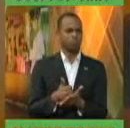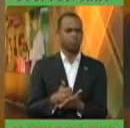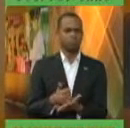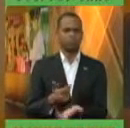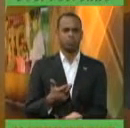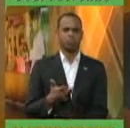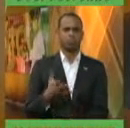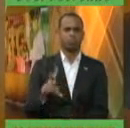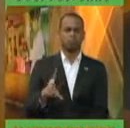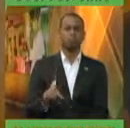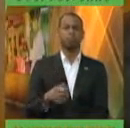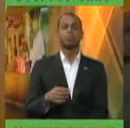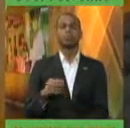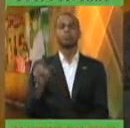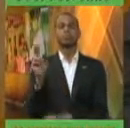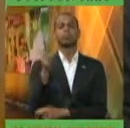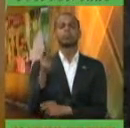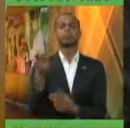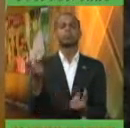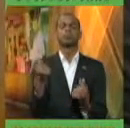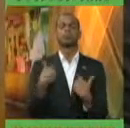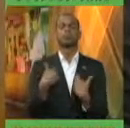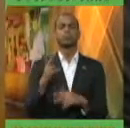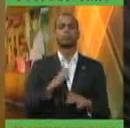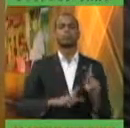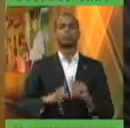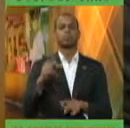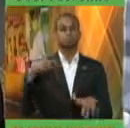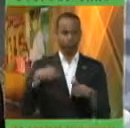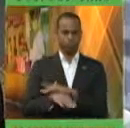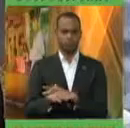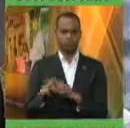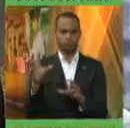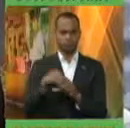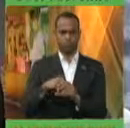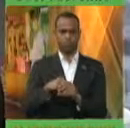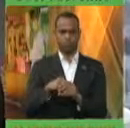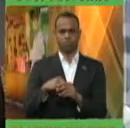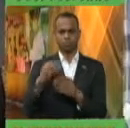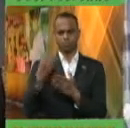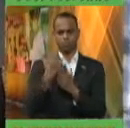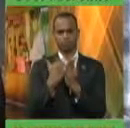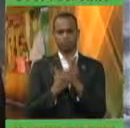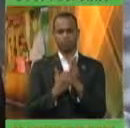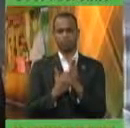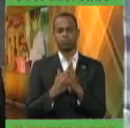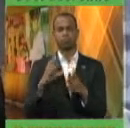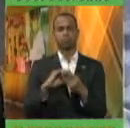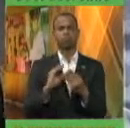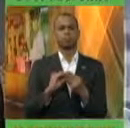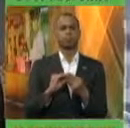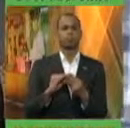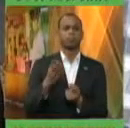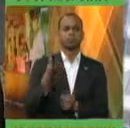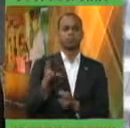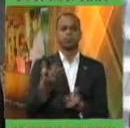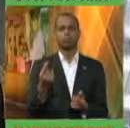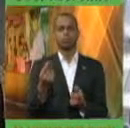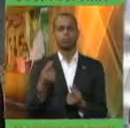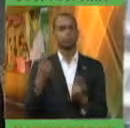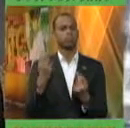una vez es decir son los hoteles tienen un registro de las personas que entran a su instalación es verdad una hija una vez allí se